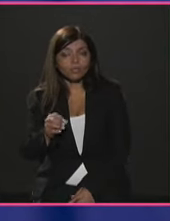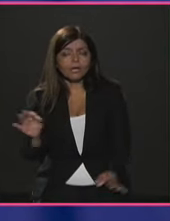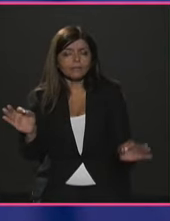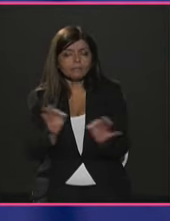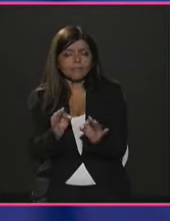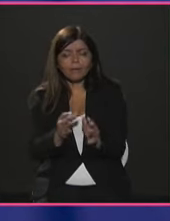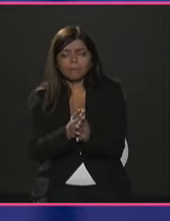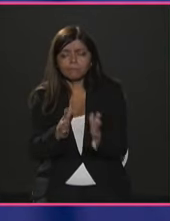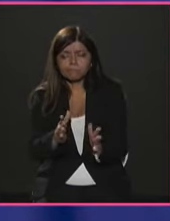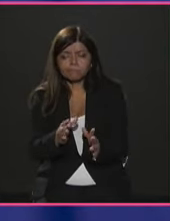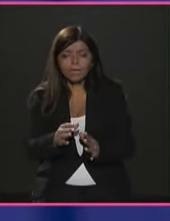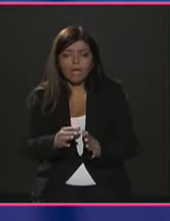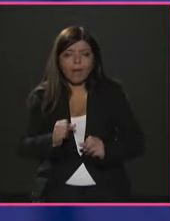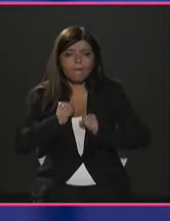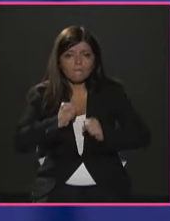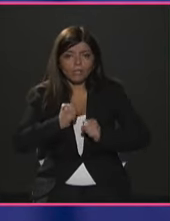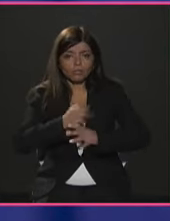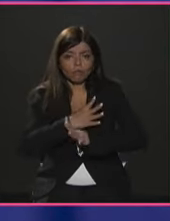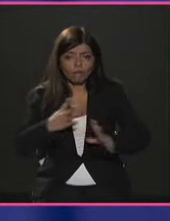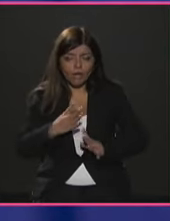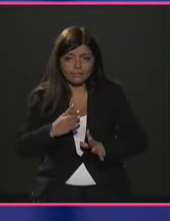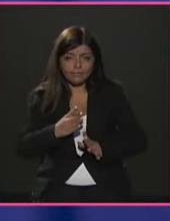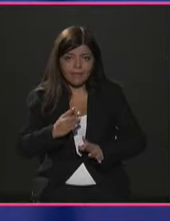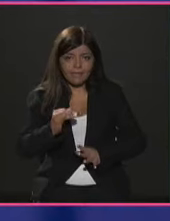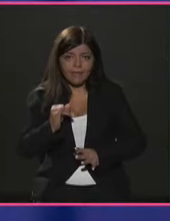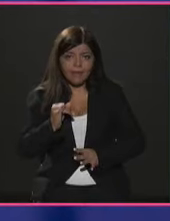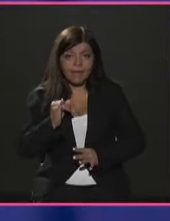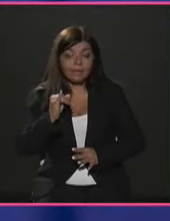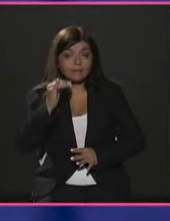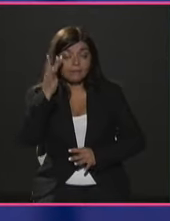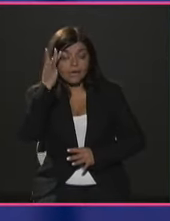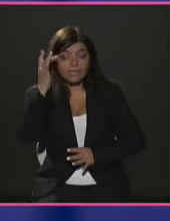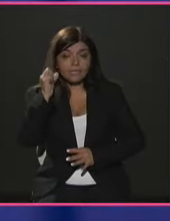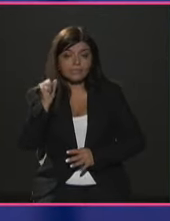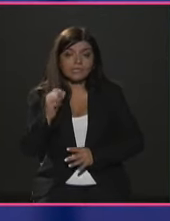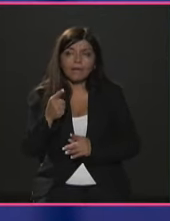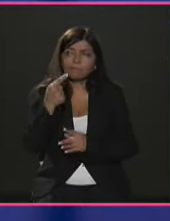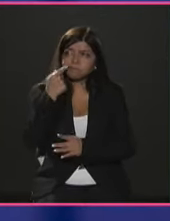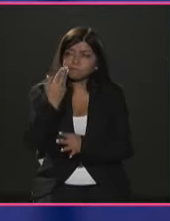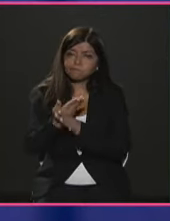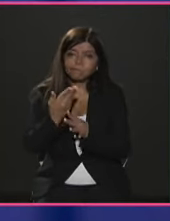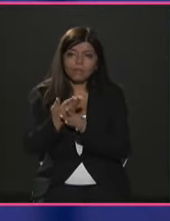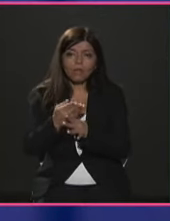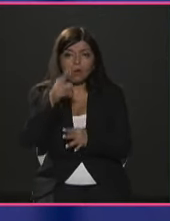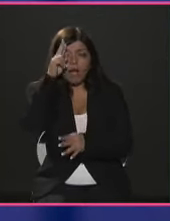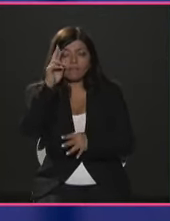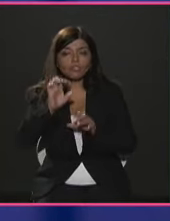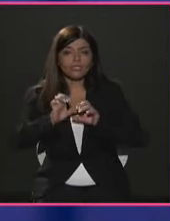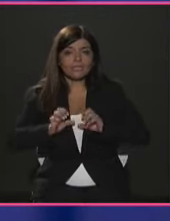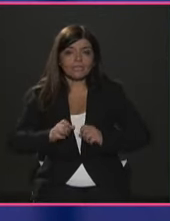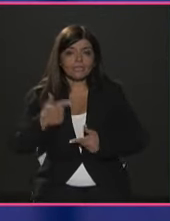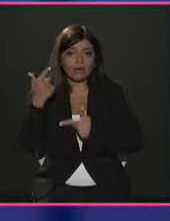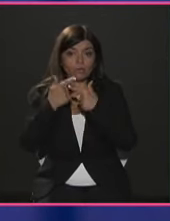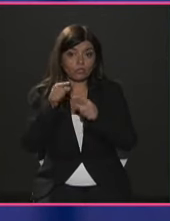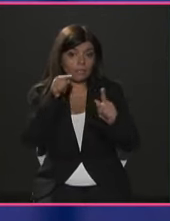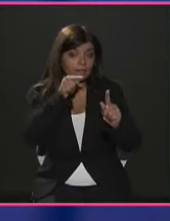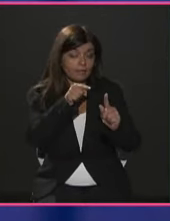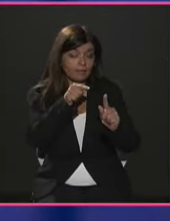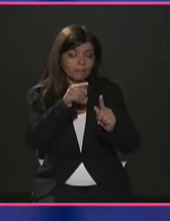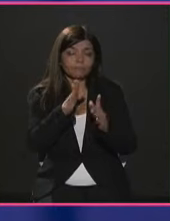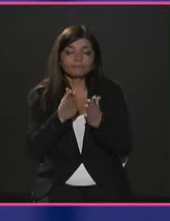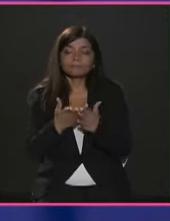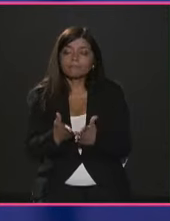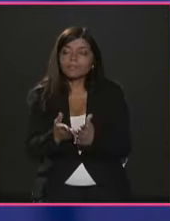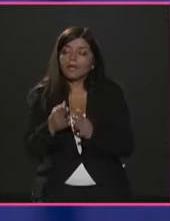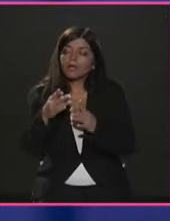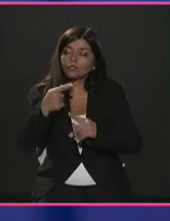artificial está teniendo en la sociedad y pidiendo una reflexión ética y política al respecto esta reflexión ha estado